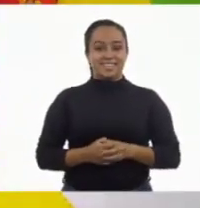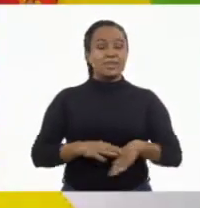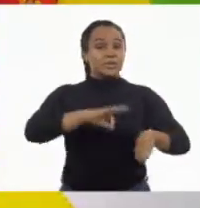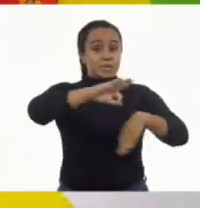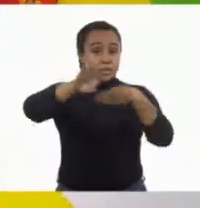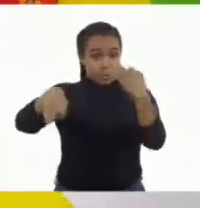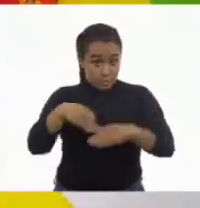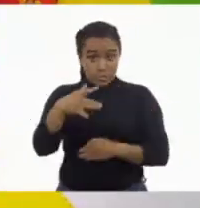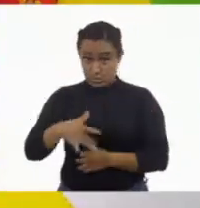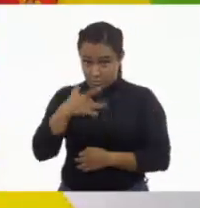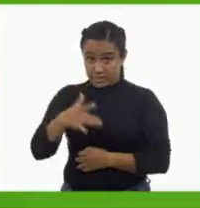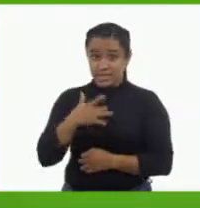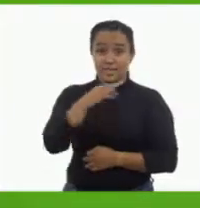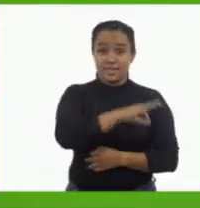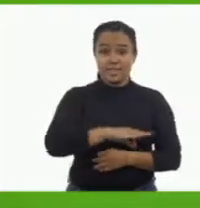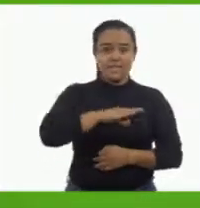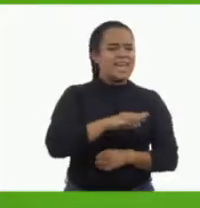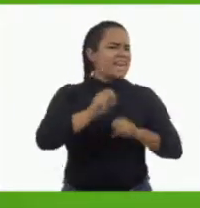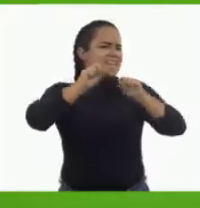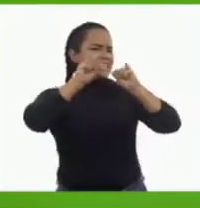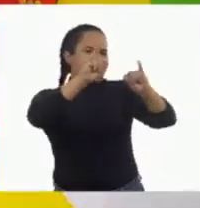Todo el mundo está feliz.